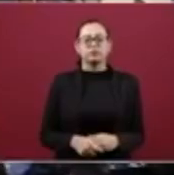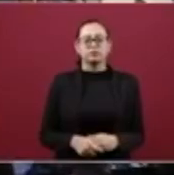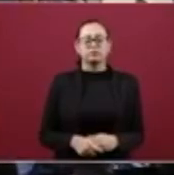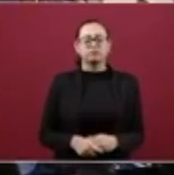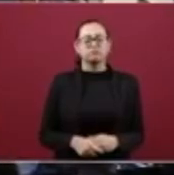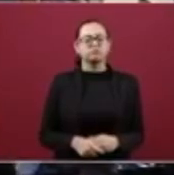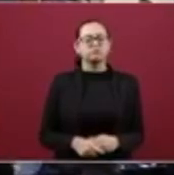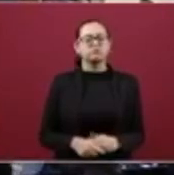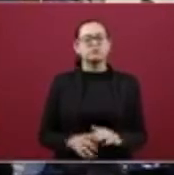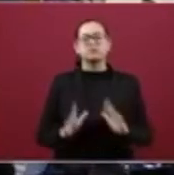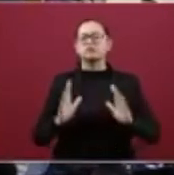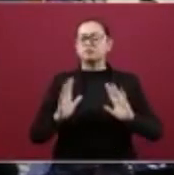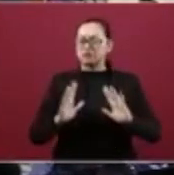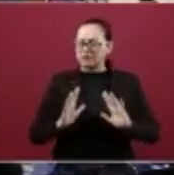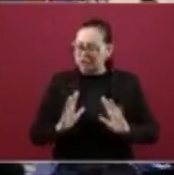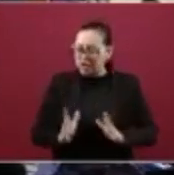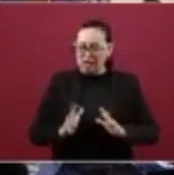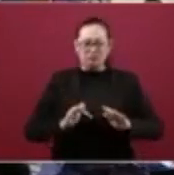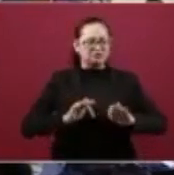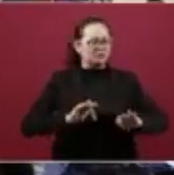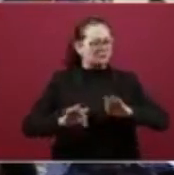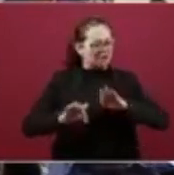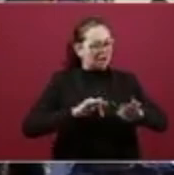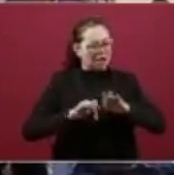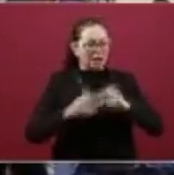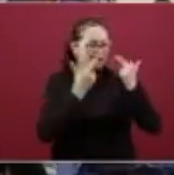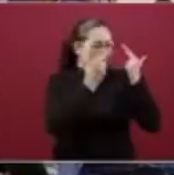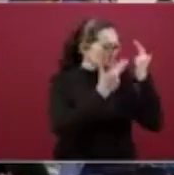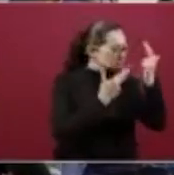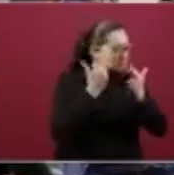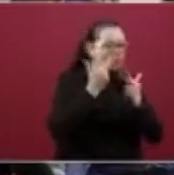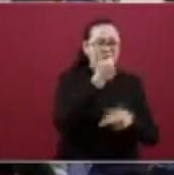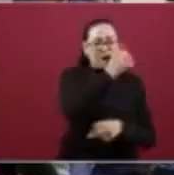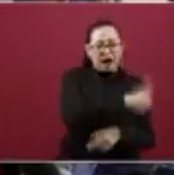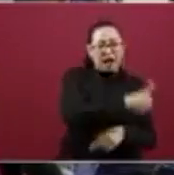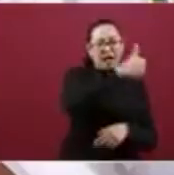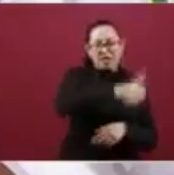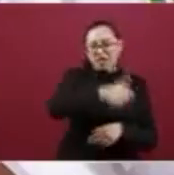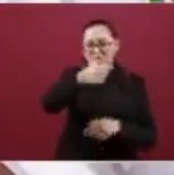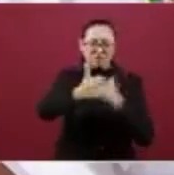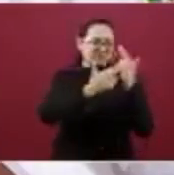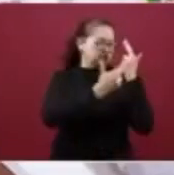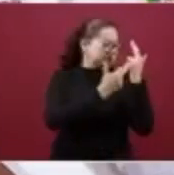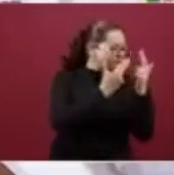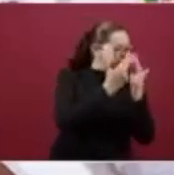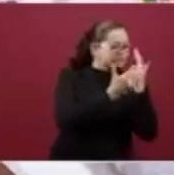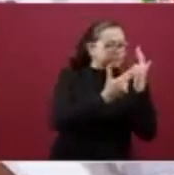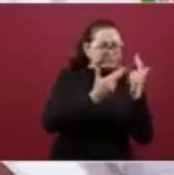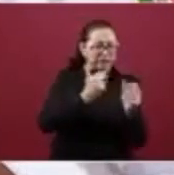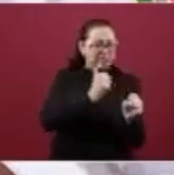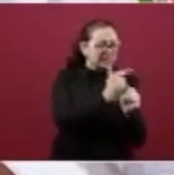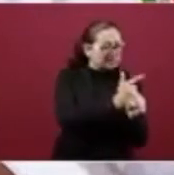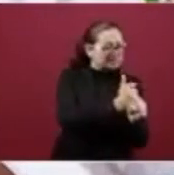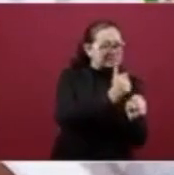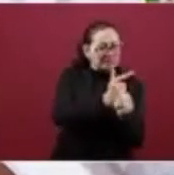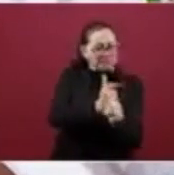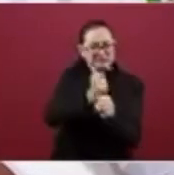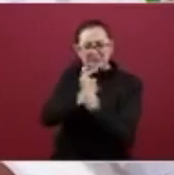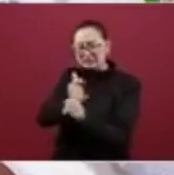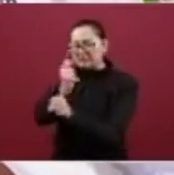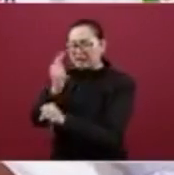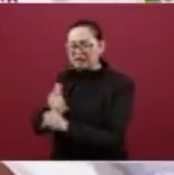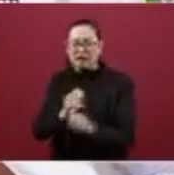se tiene un diagnóstico, se hizo un levantamiento refinería por refinería en cada equipo, en cada